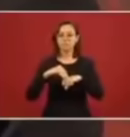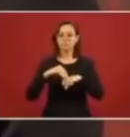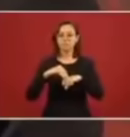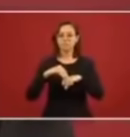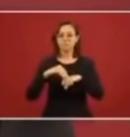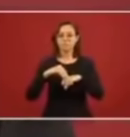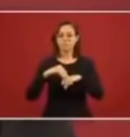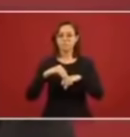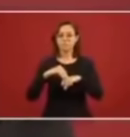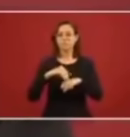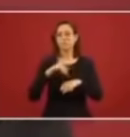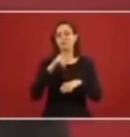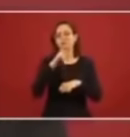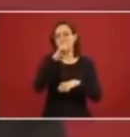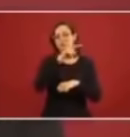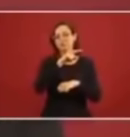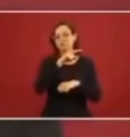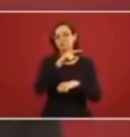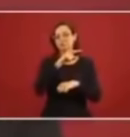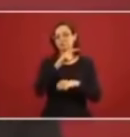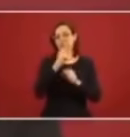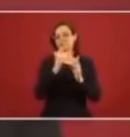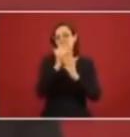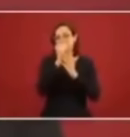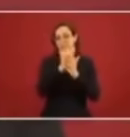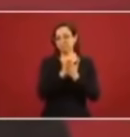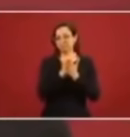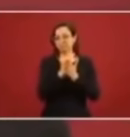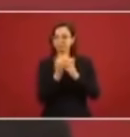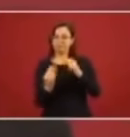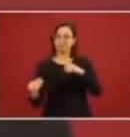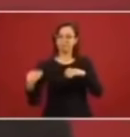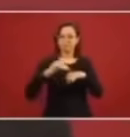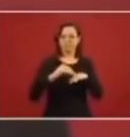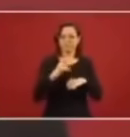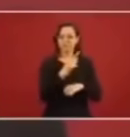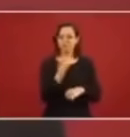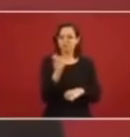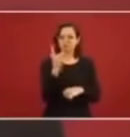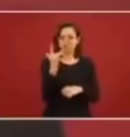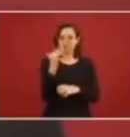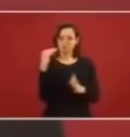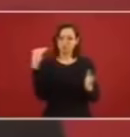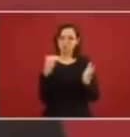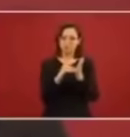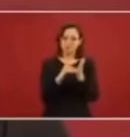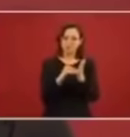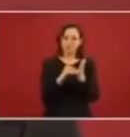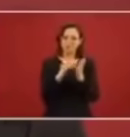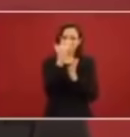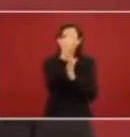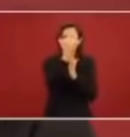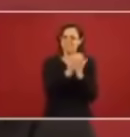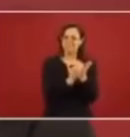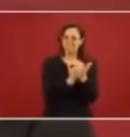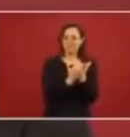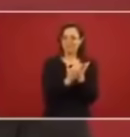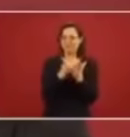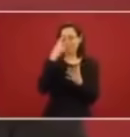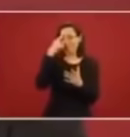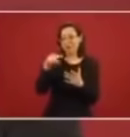a lo que él iba a entregar 250 mil y se presentación que